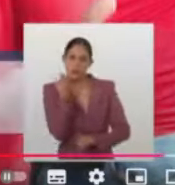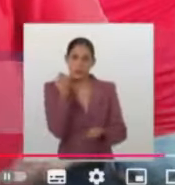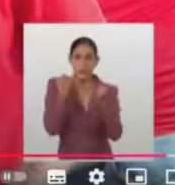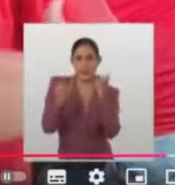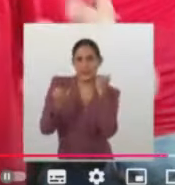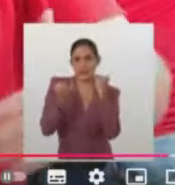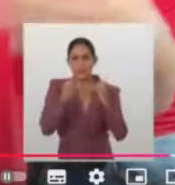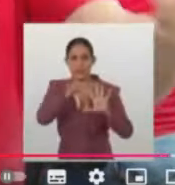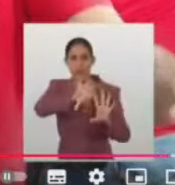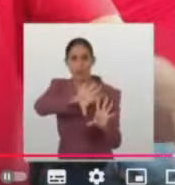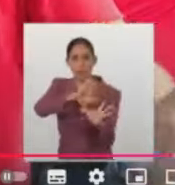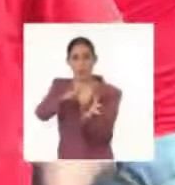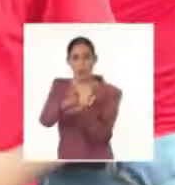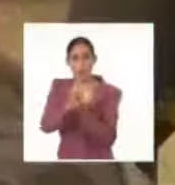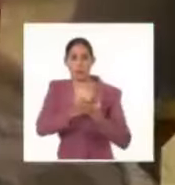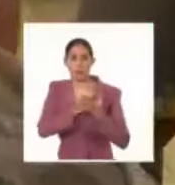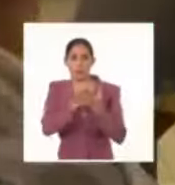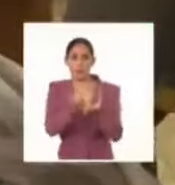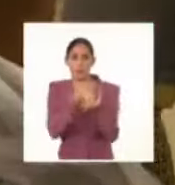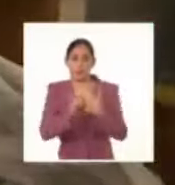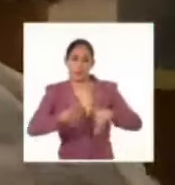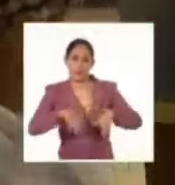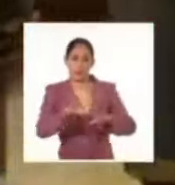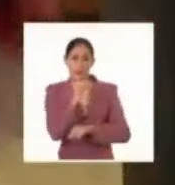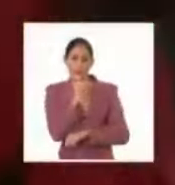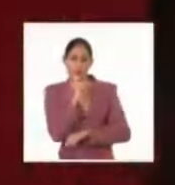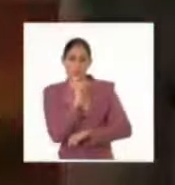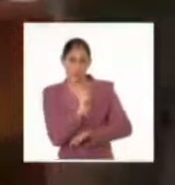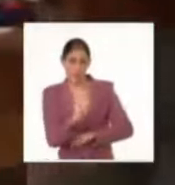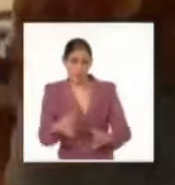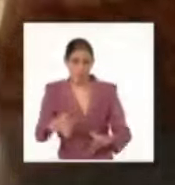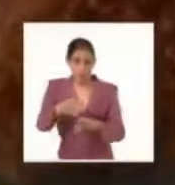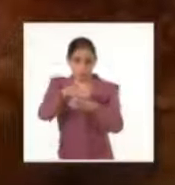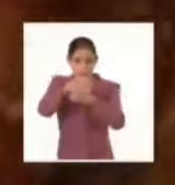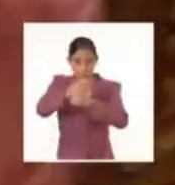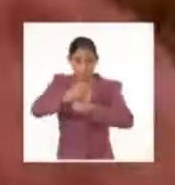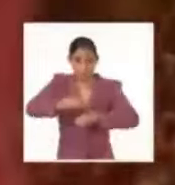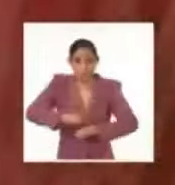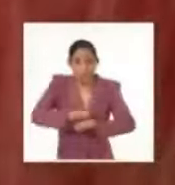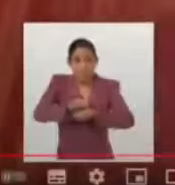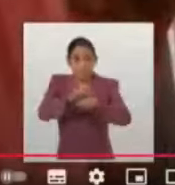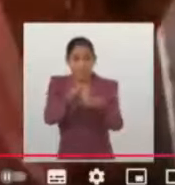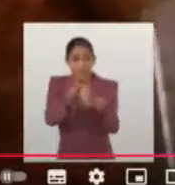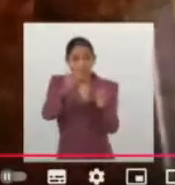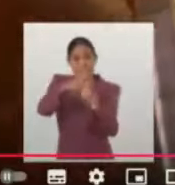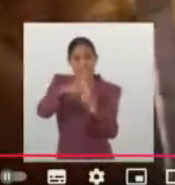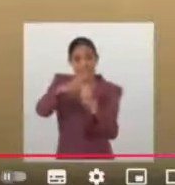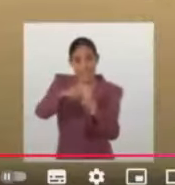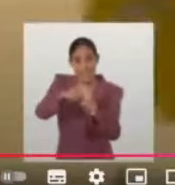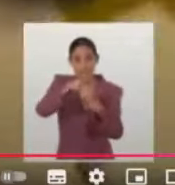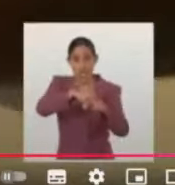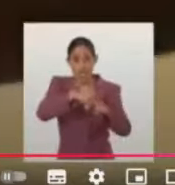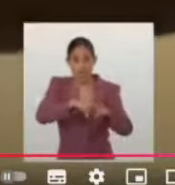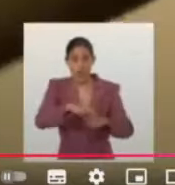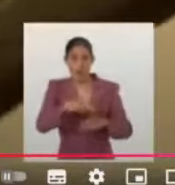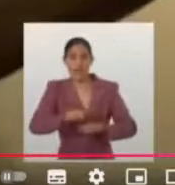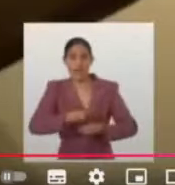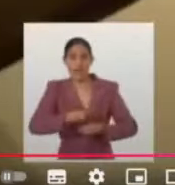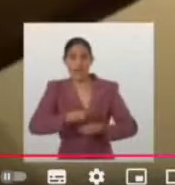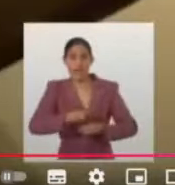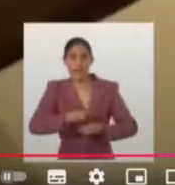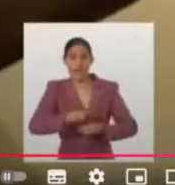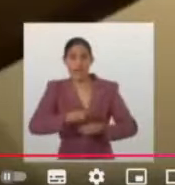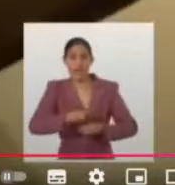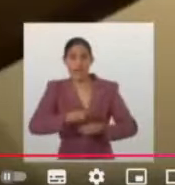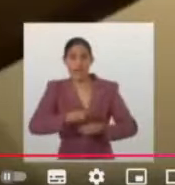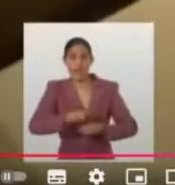Esta solidaridad en momentos difíciles. Los donativos que reúne la CTC en La Habana serán entregados al gobierno de la capital para...